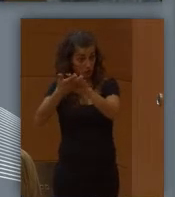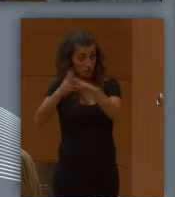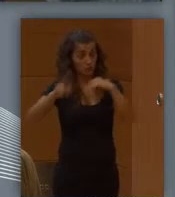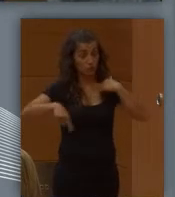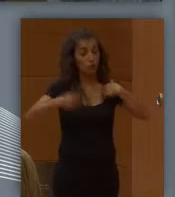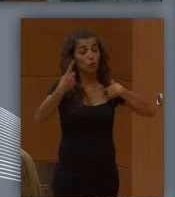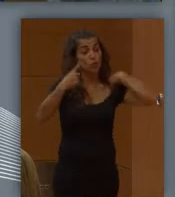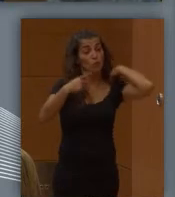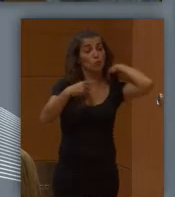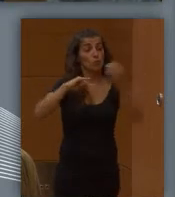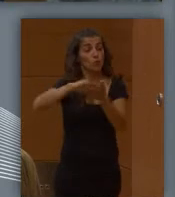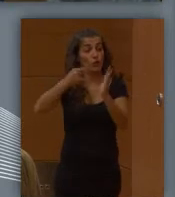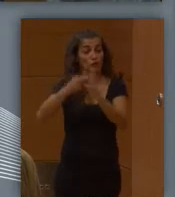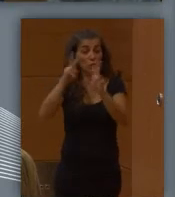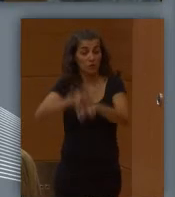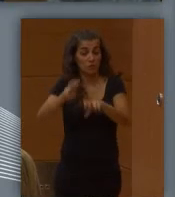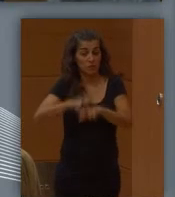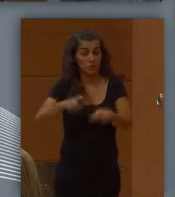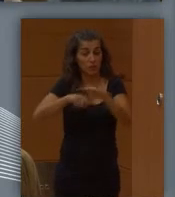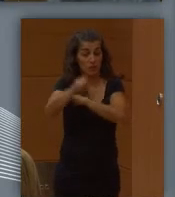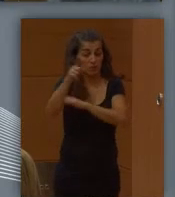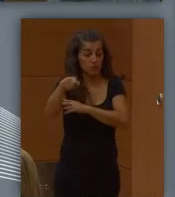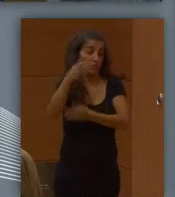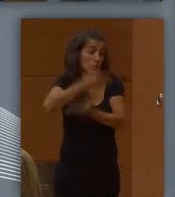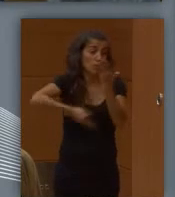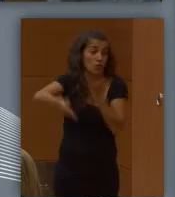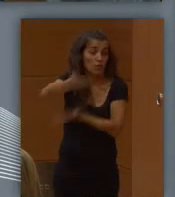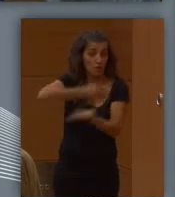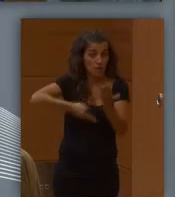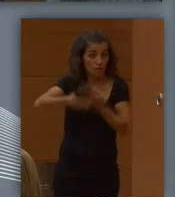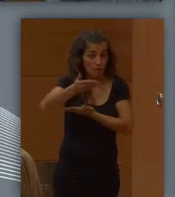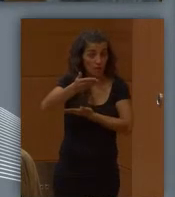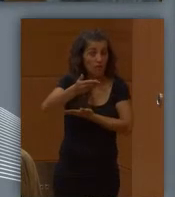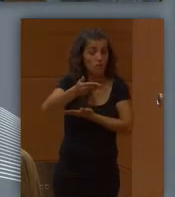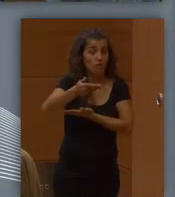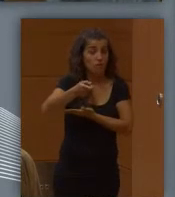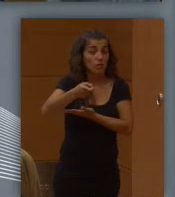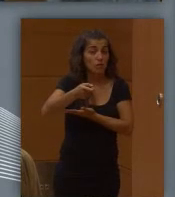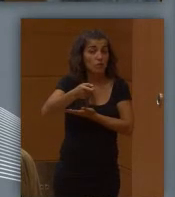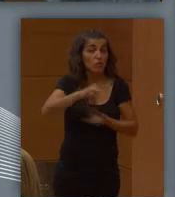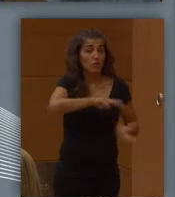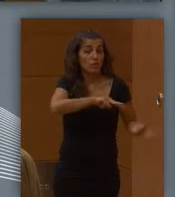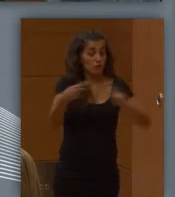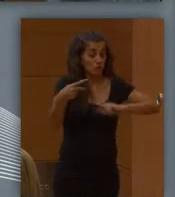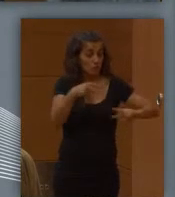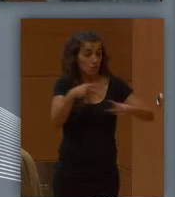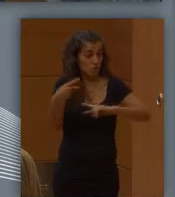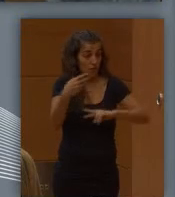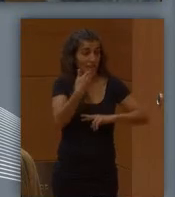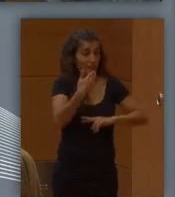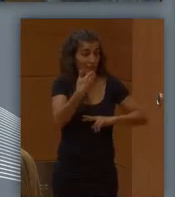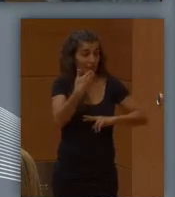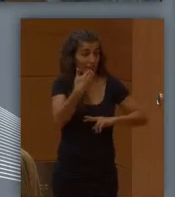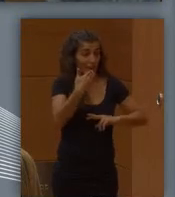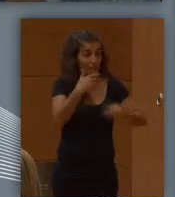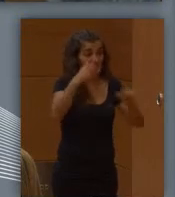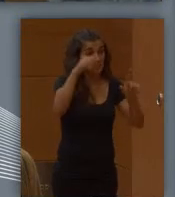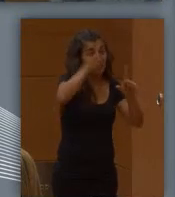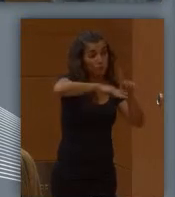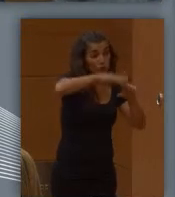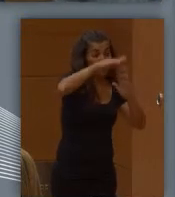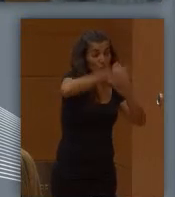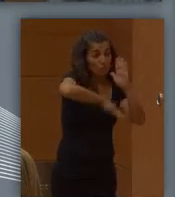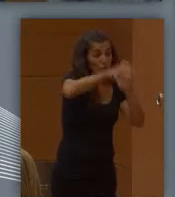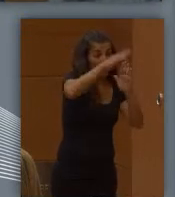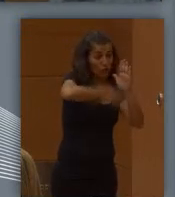de investigación y desarrollo, es un proyecto de colaboración en el cual traducimos mediante un avatar el lenguaje